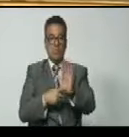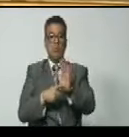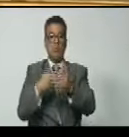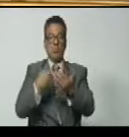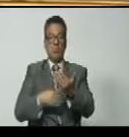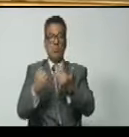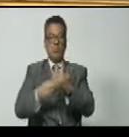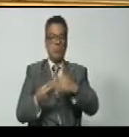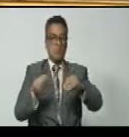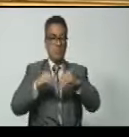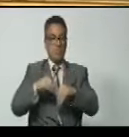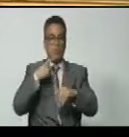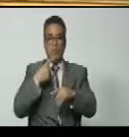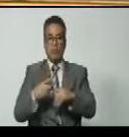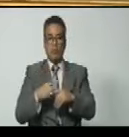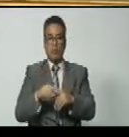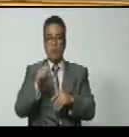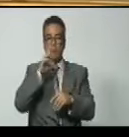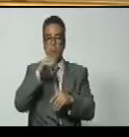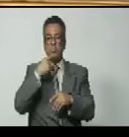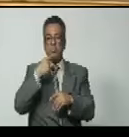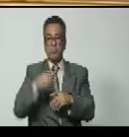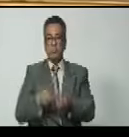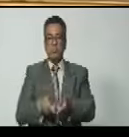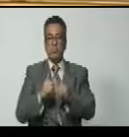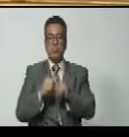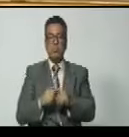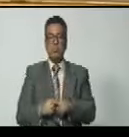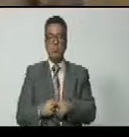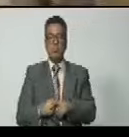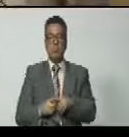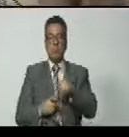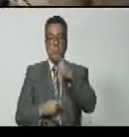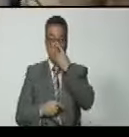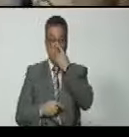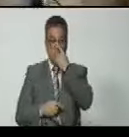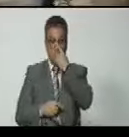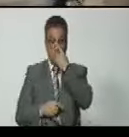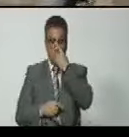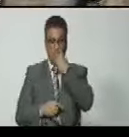acuerdo. Solicita a la tribuna de oradores, se le concede.